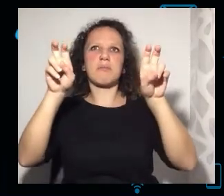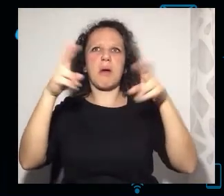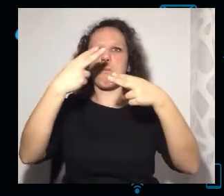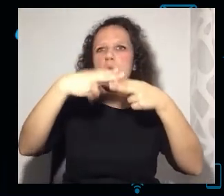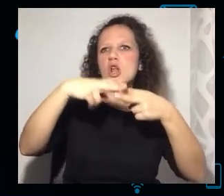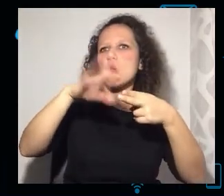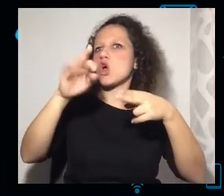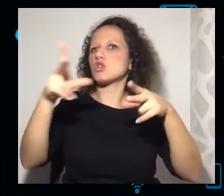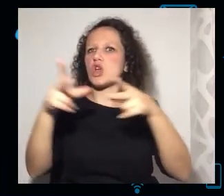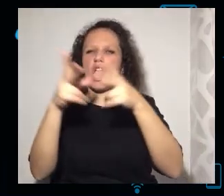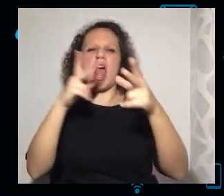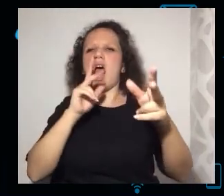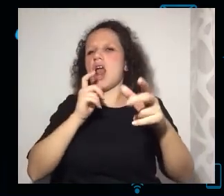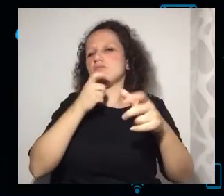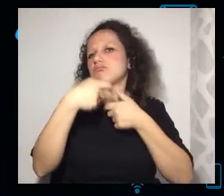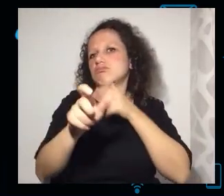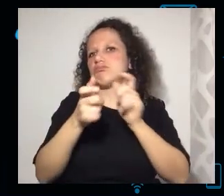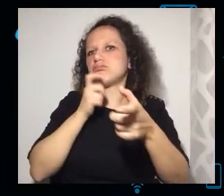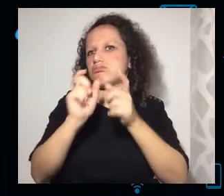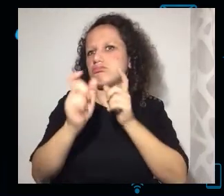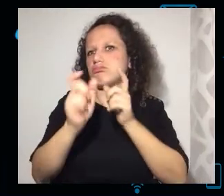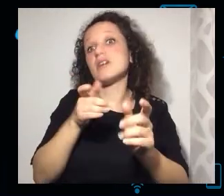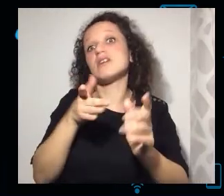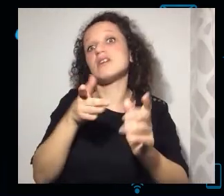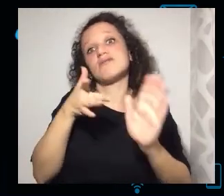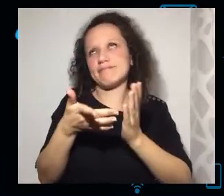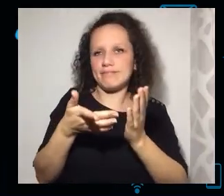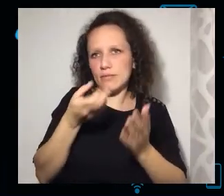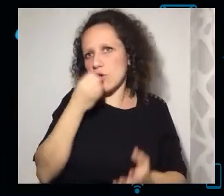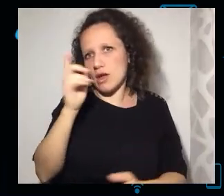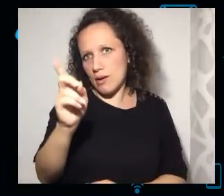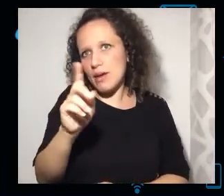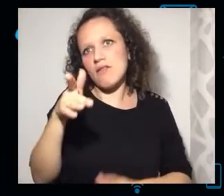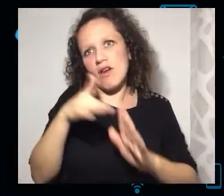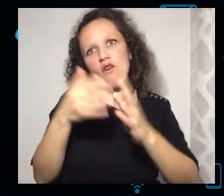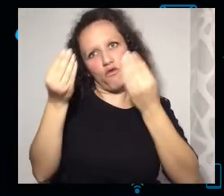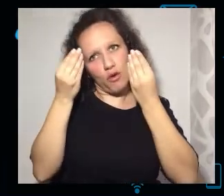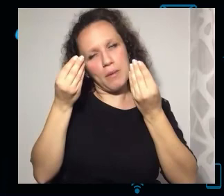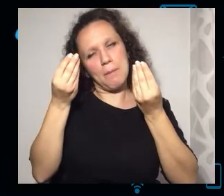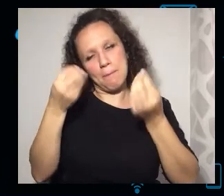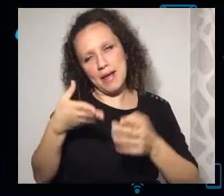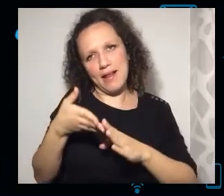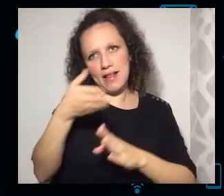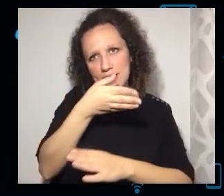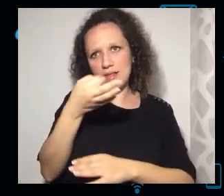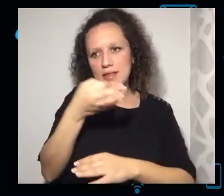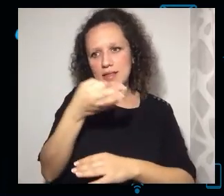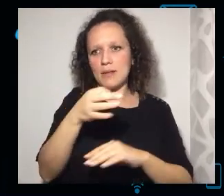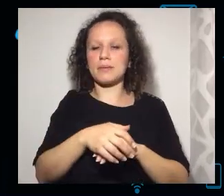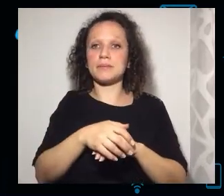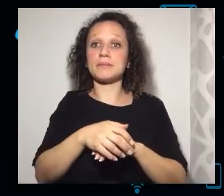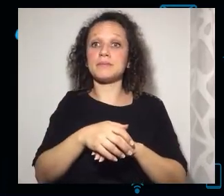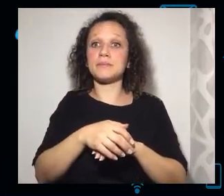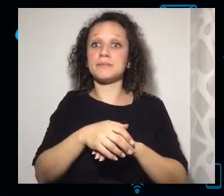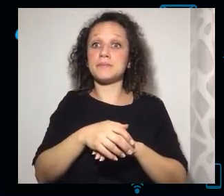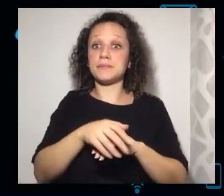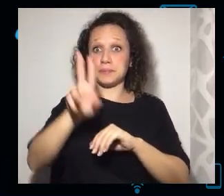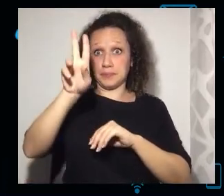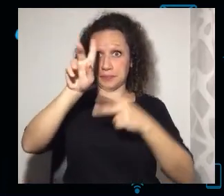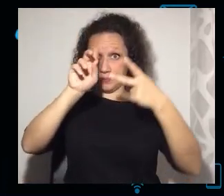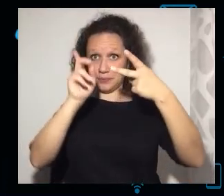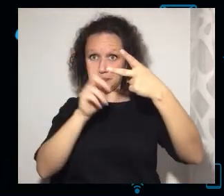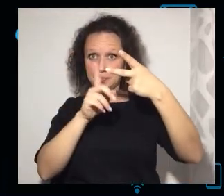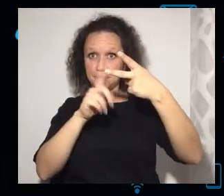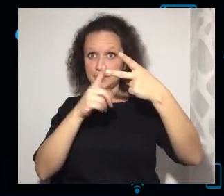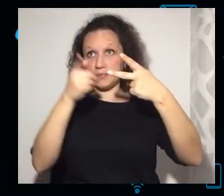bueno pues obviamente límites y necesitamos formarnos aniston la segunda pauta que creo que nos puede ayudar es que necesitamos